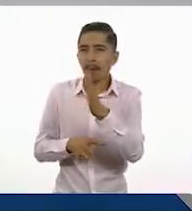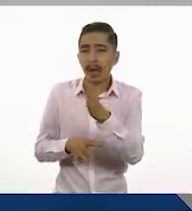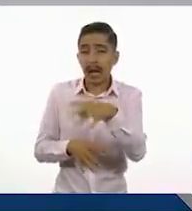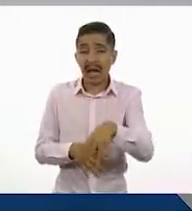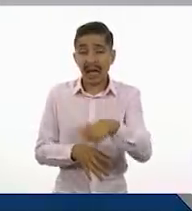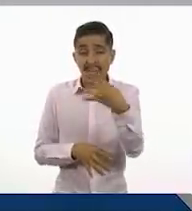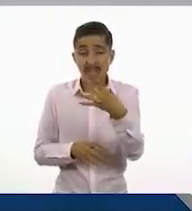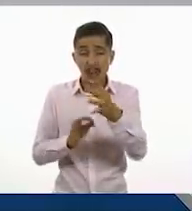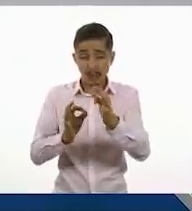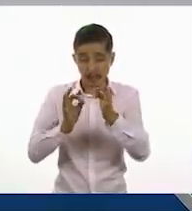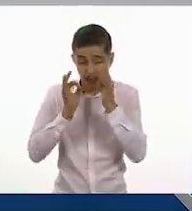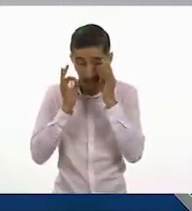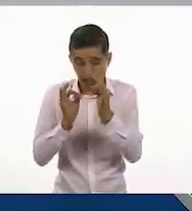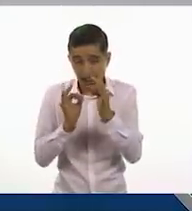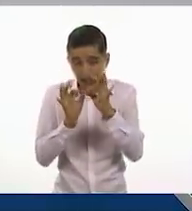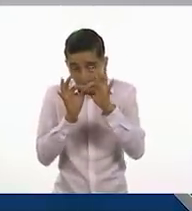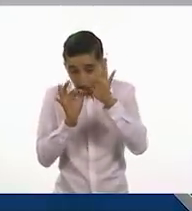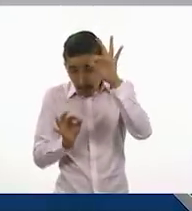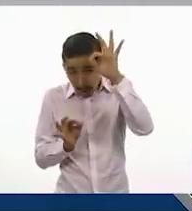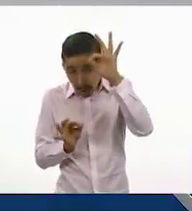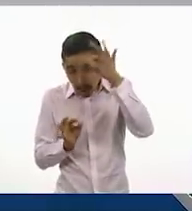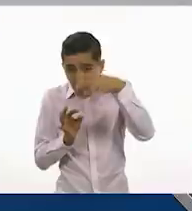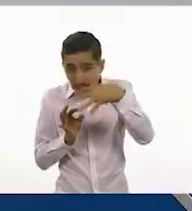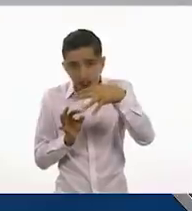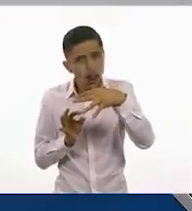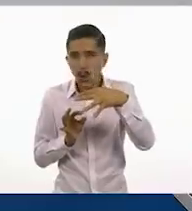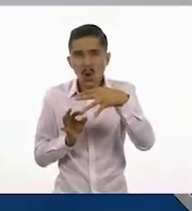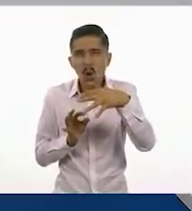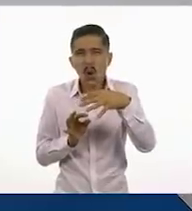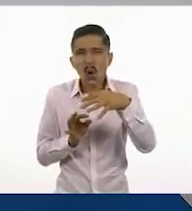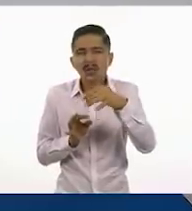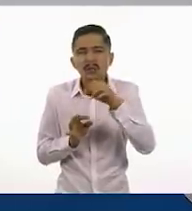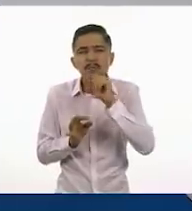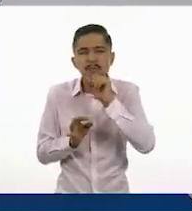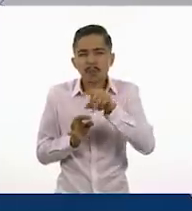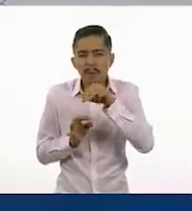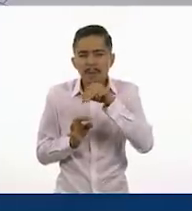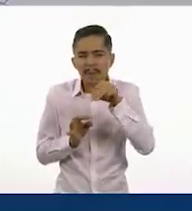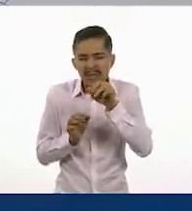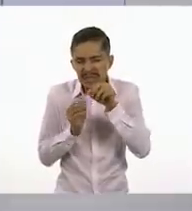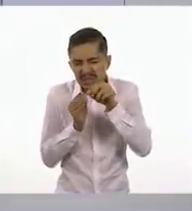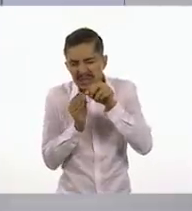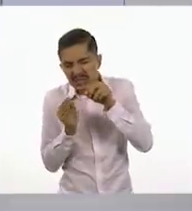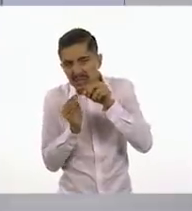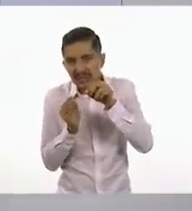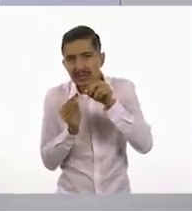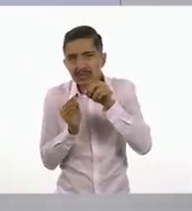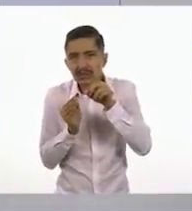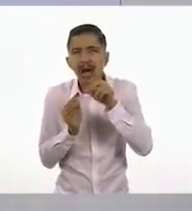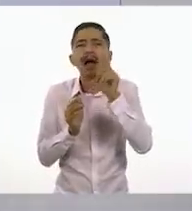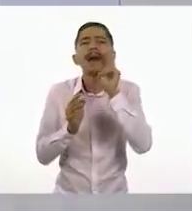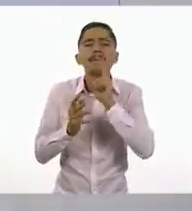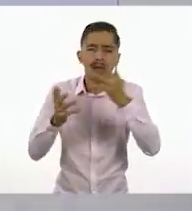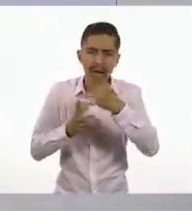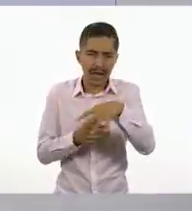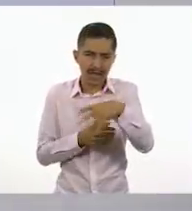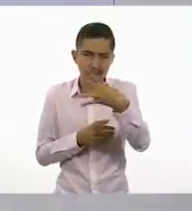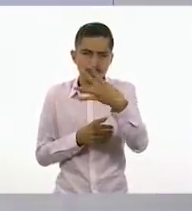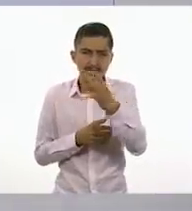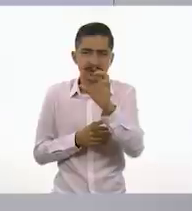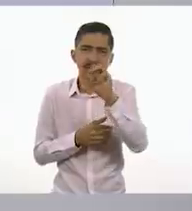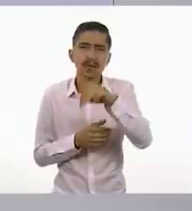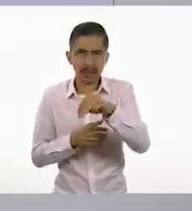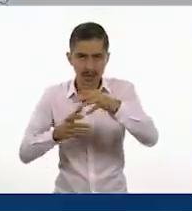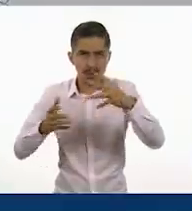14 exactos. Ajá, Ok. la regla realmente tiene unos cuantos milímetros, pero bueno, vamos a hacer el cálculo con los 14